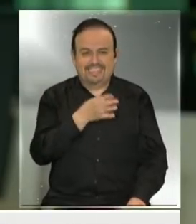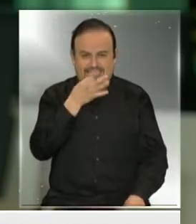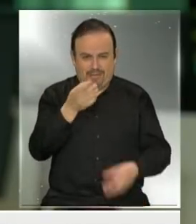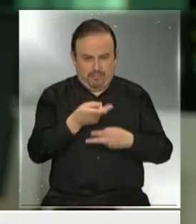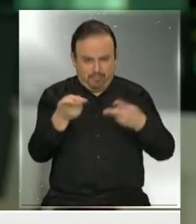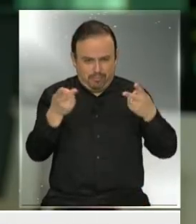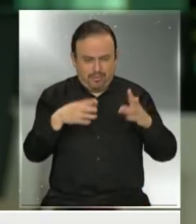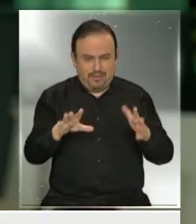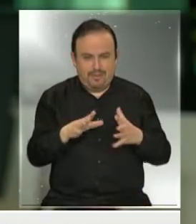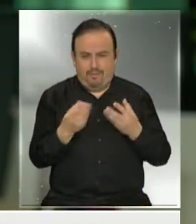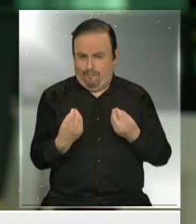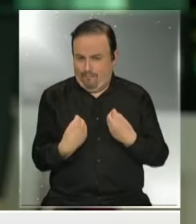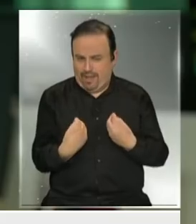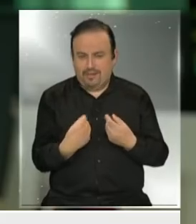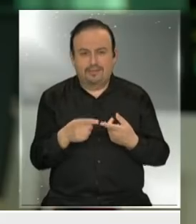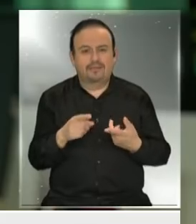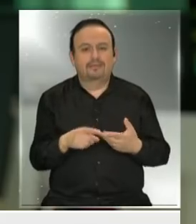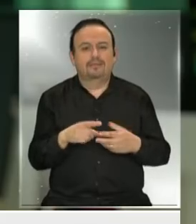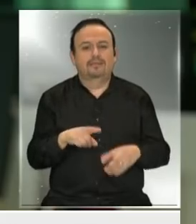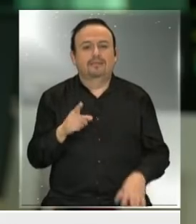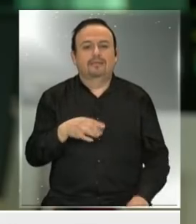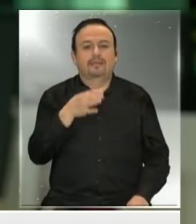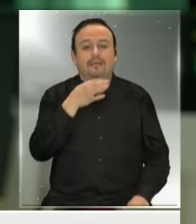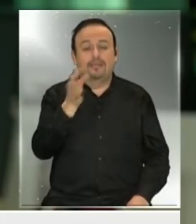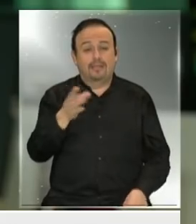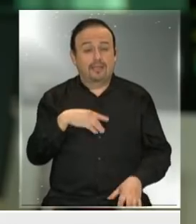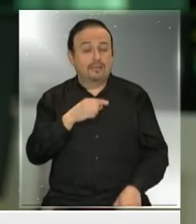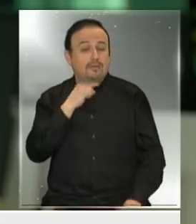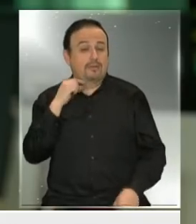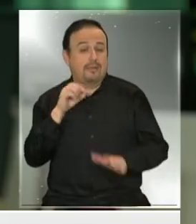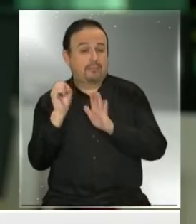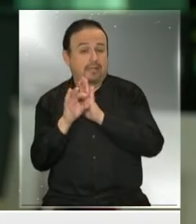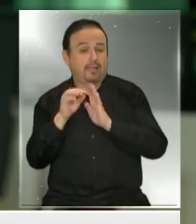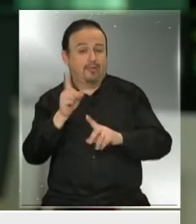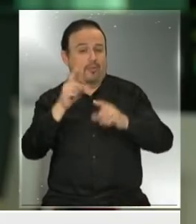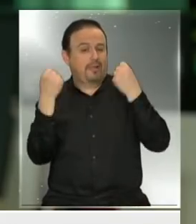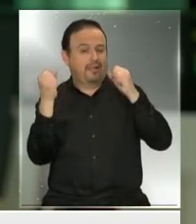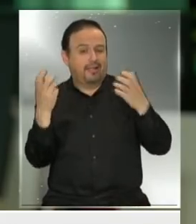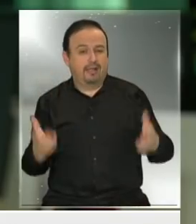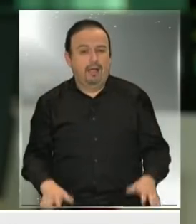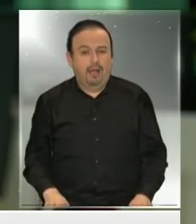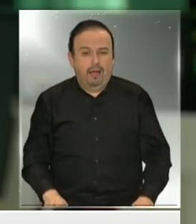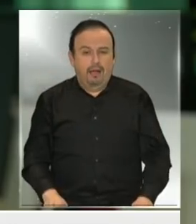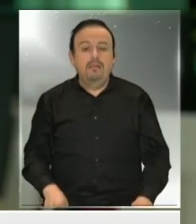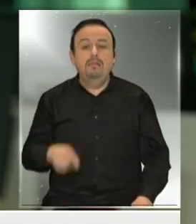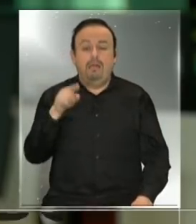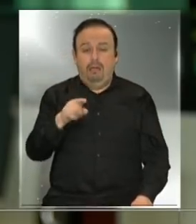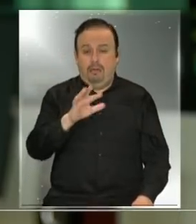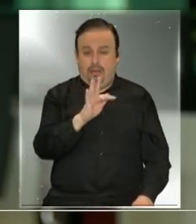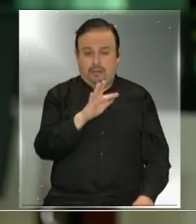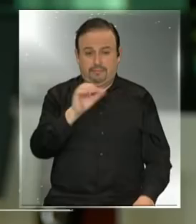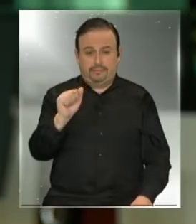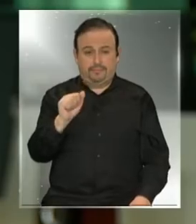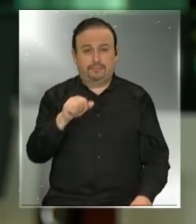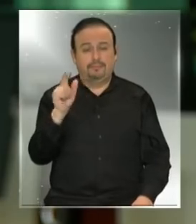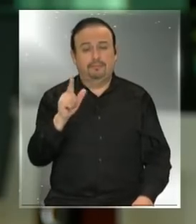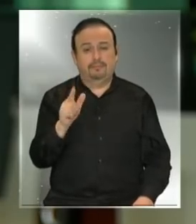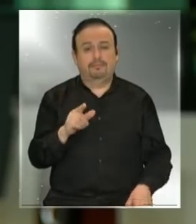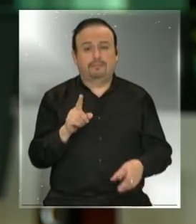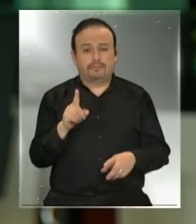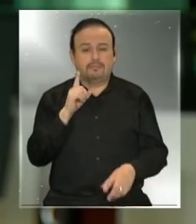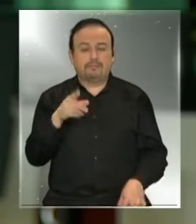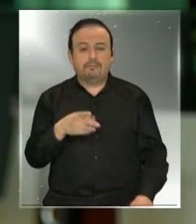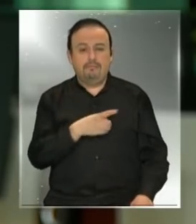populares estilo son muy buenos el cura gatica que predique no practica porque el frente amplio que tiene 20 diputados